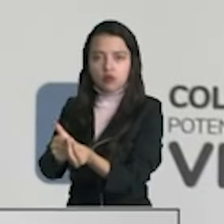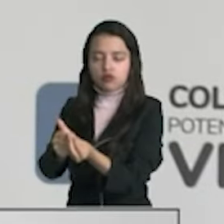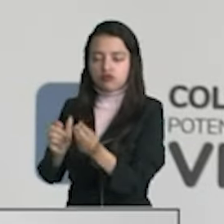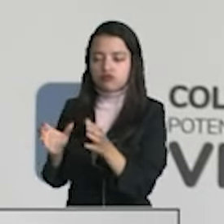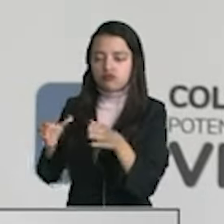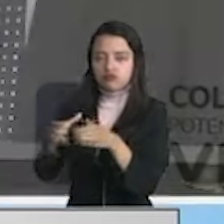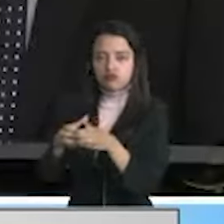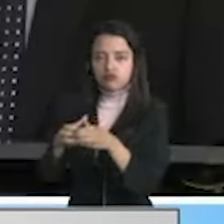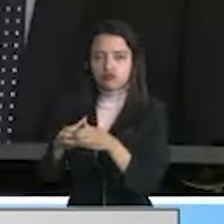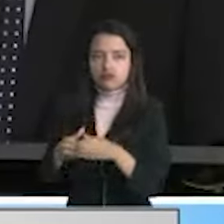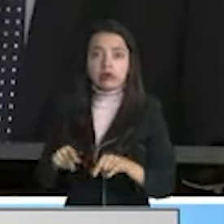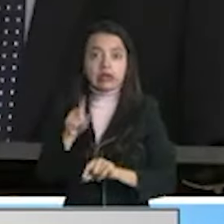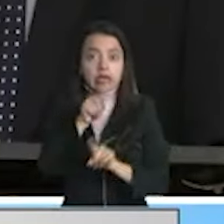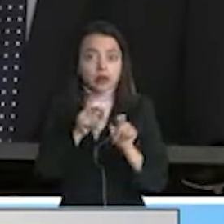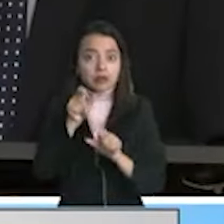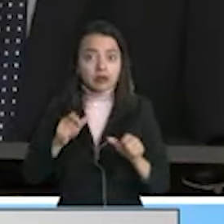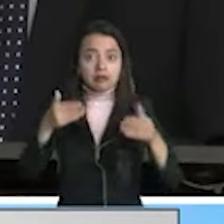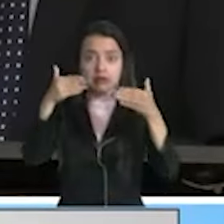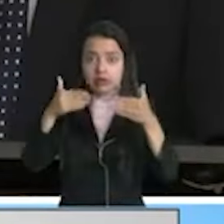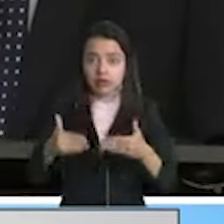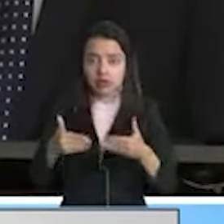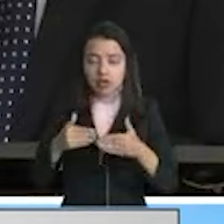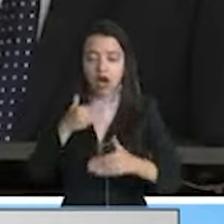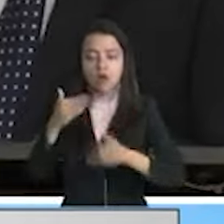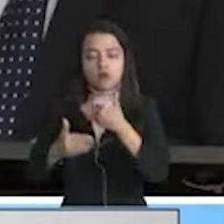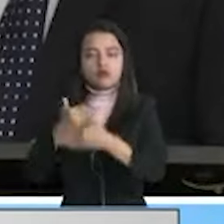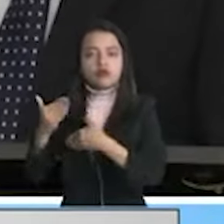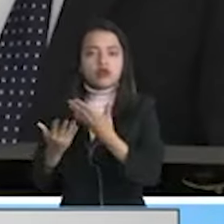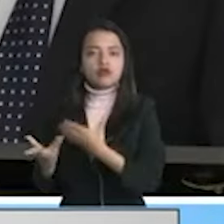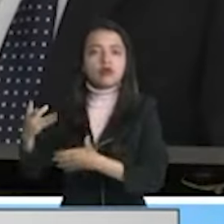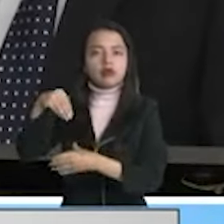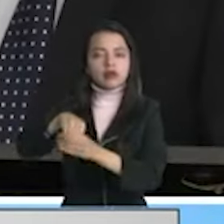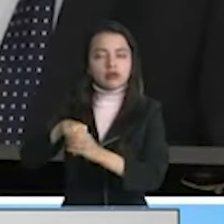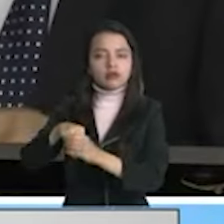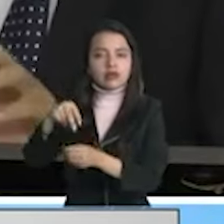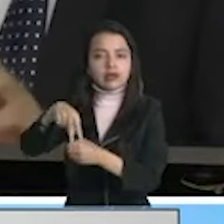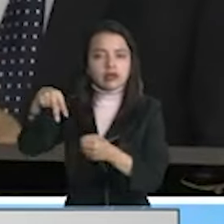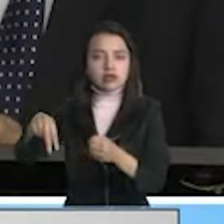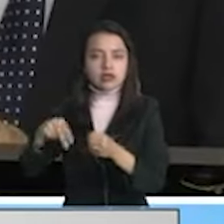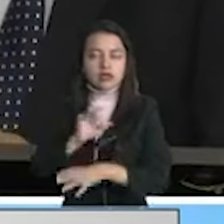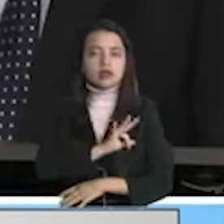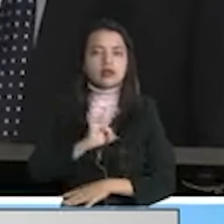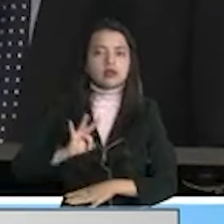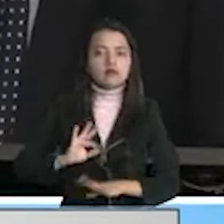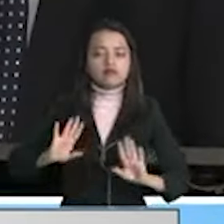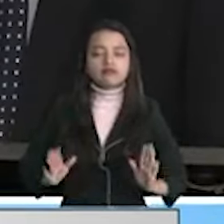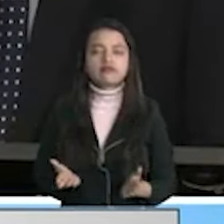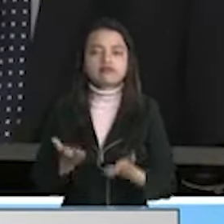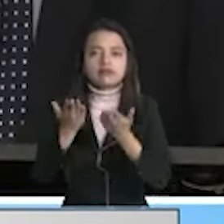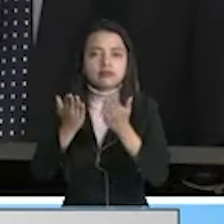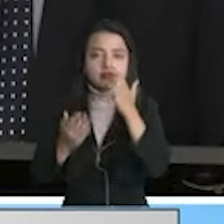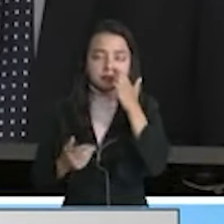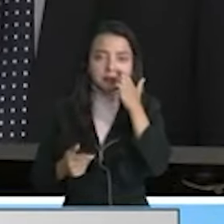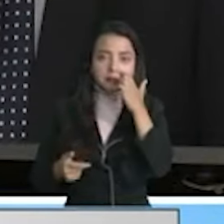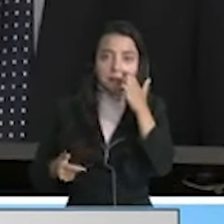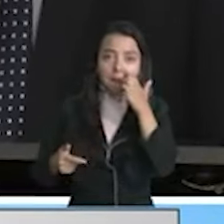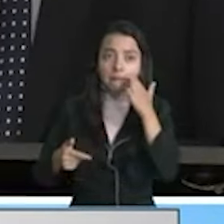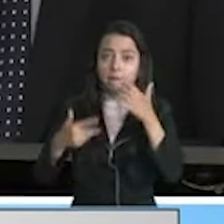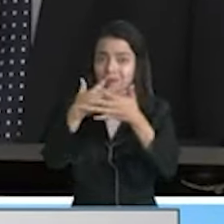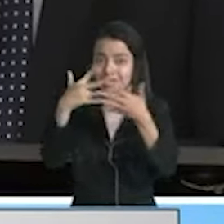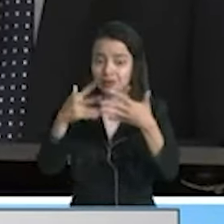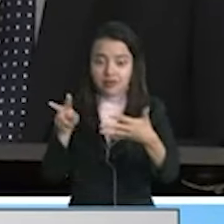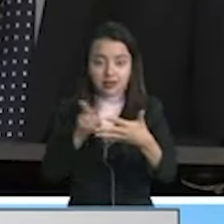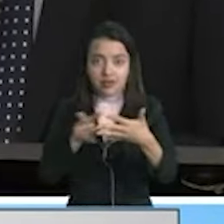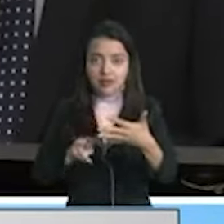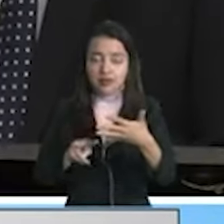en condición de discapacidad que han iniciado su proceso de rehabilitación, y esto es textual, con el fin de promover su adherencia